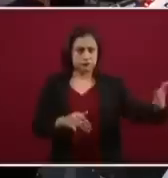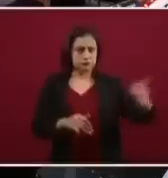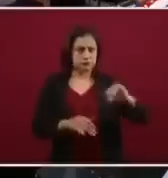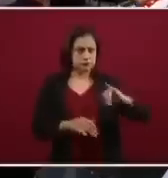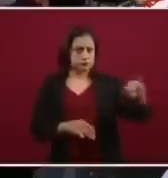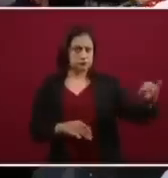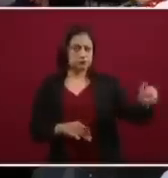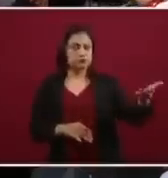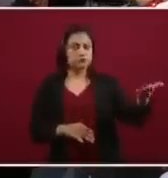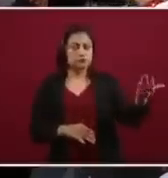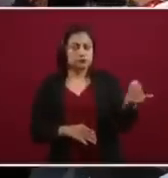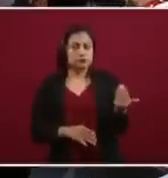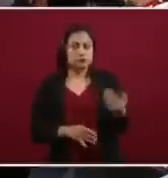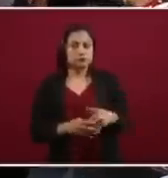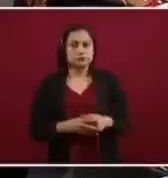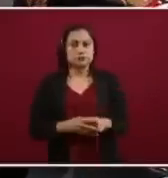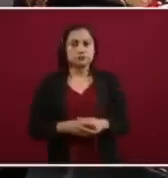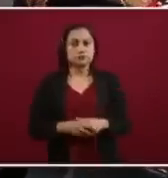izquierda.